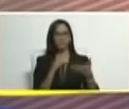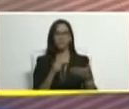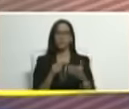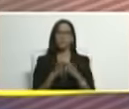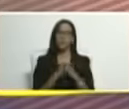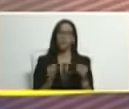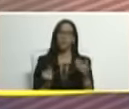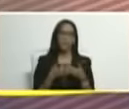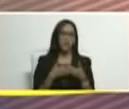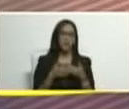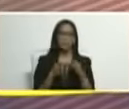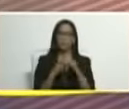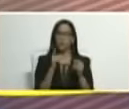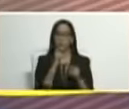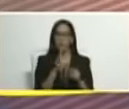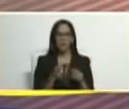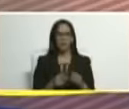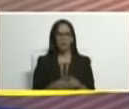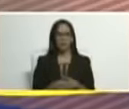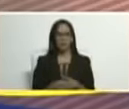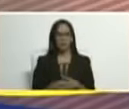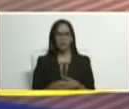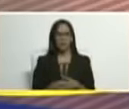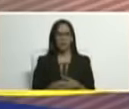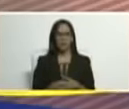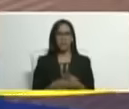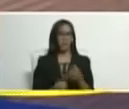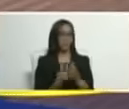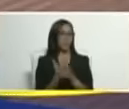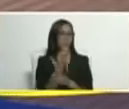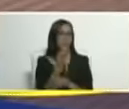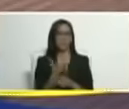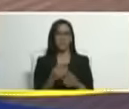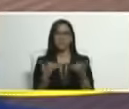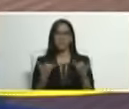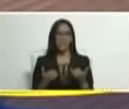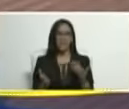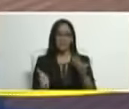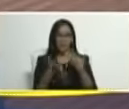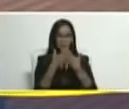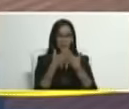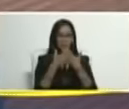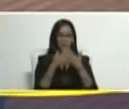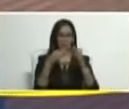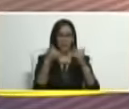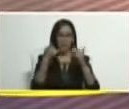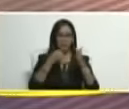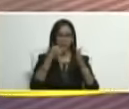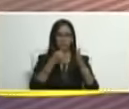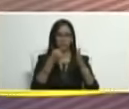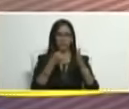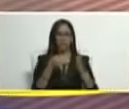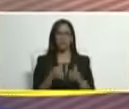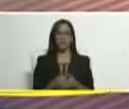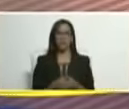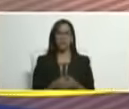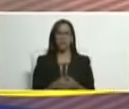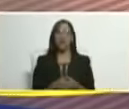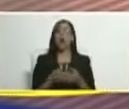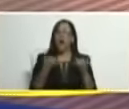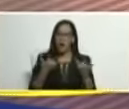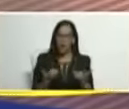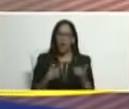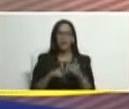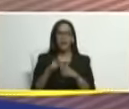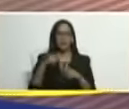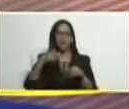Todo cerrado, todo tapiado. El monte ya tapaba las instalaciones. Vayan a cualquier planta hoy de